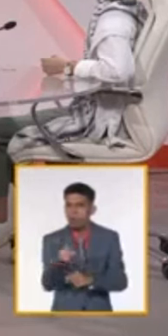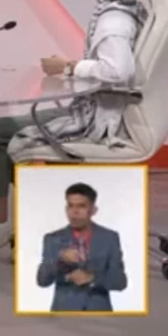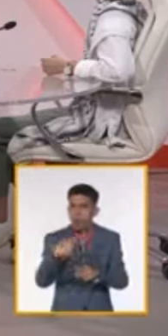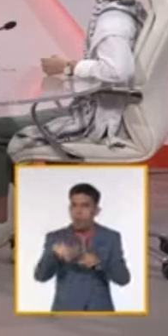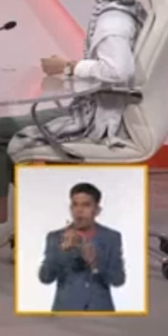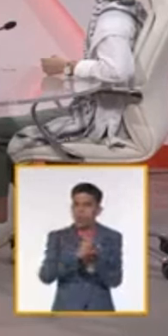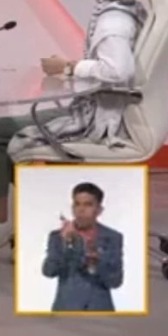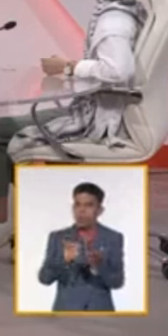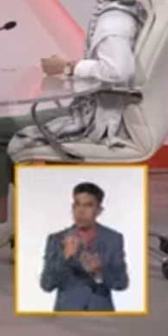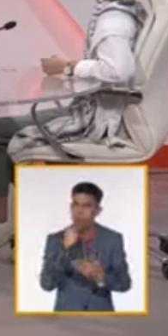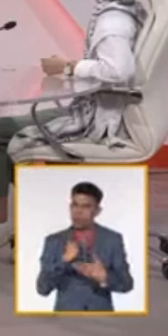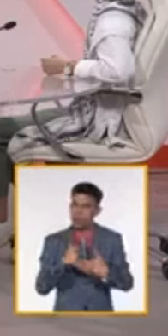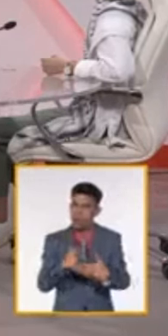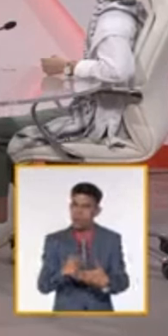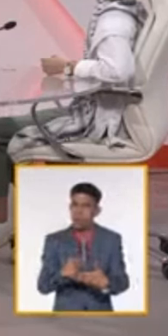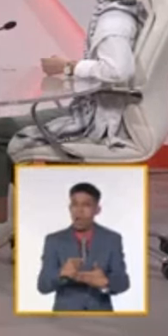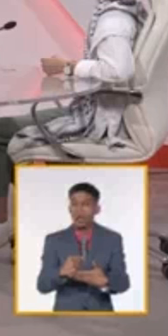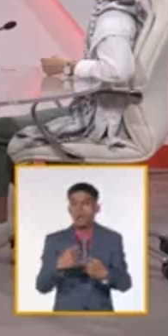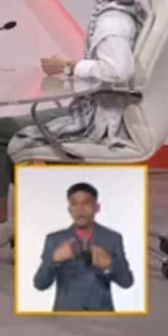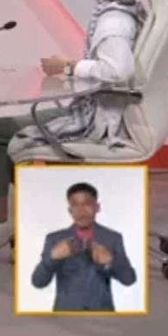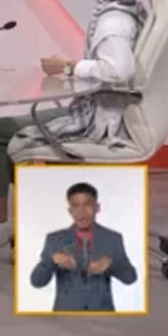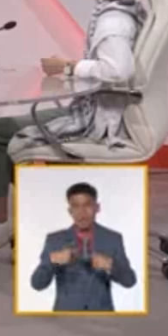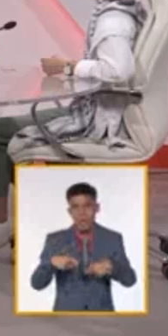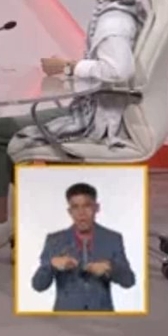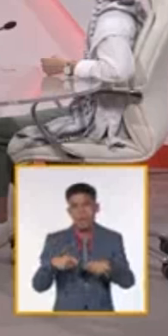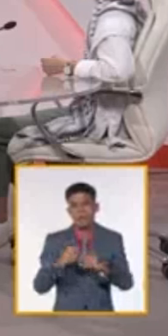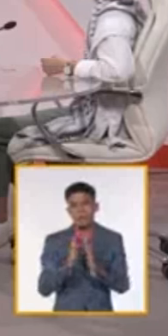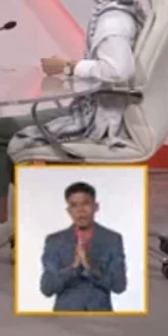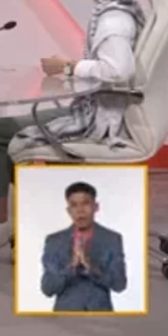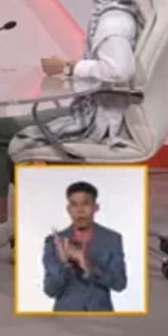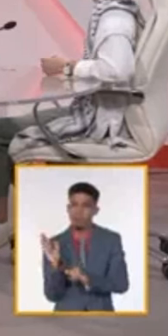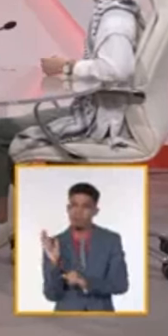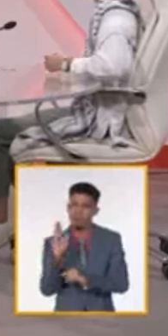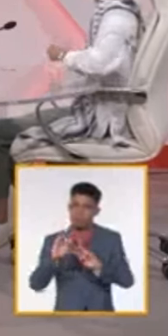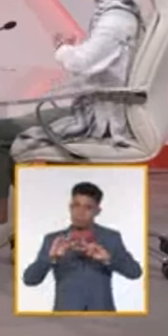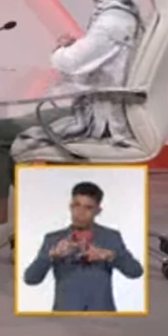sean regresados a las universidades?